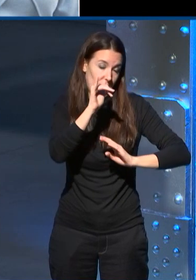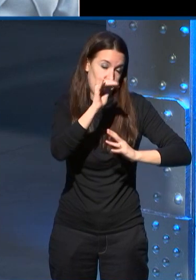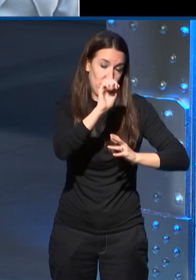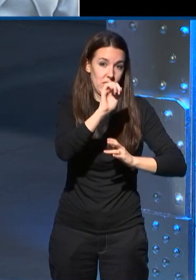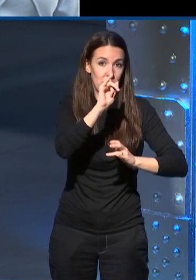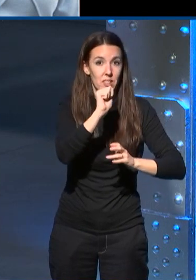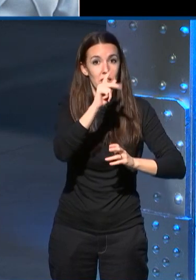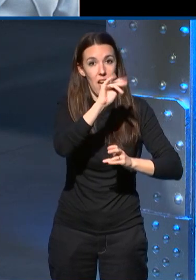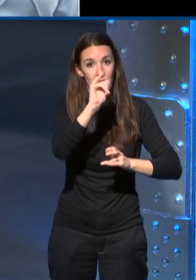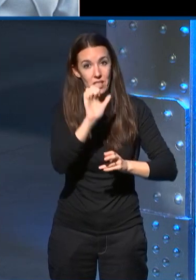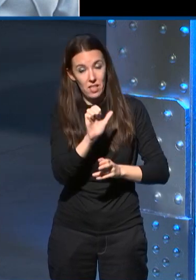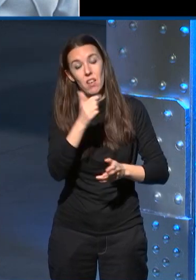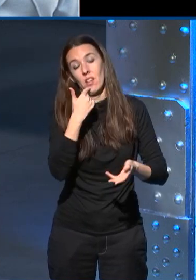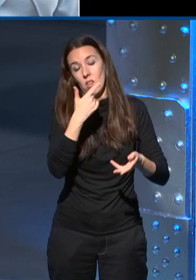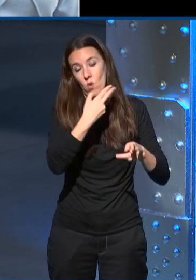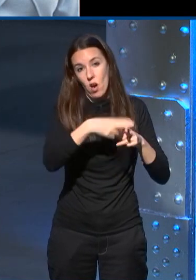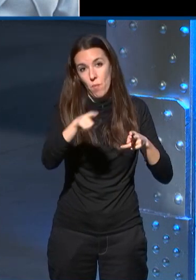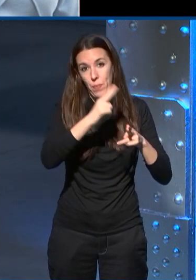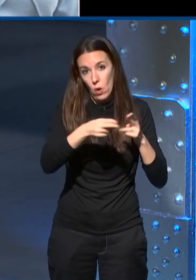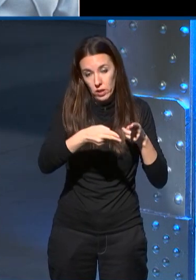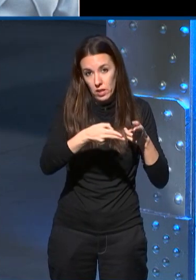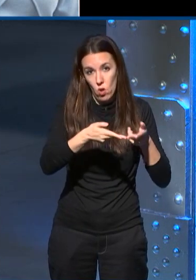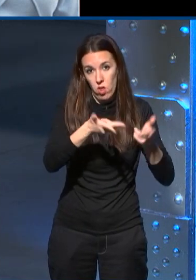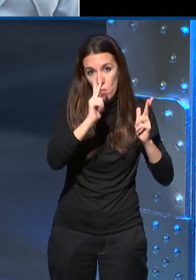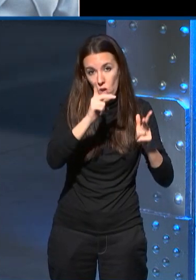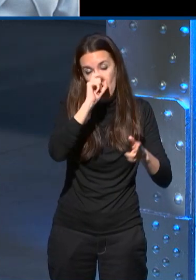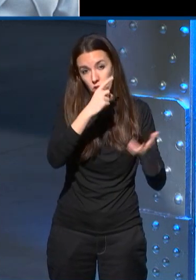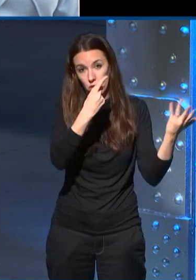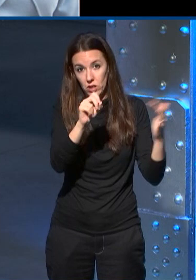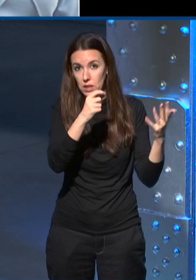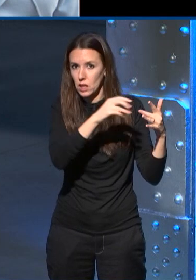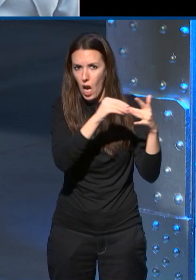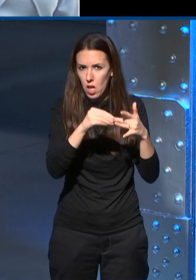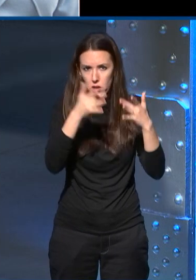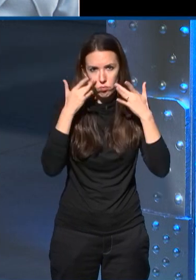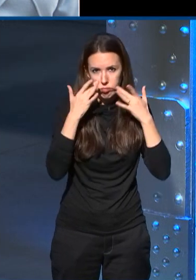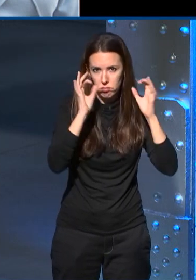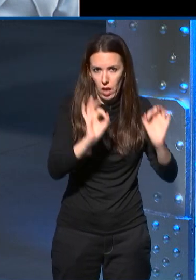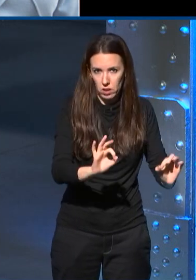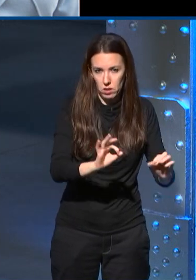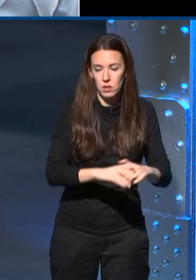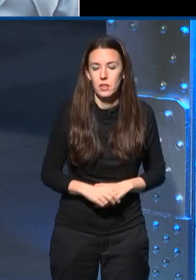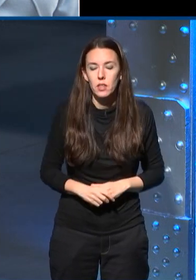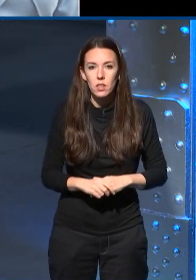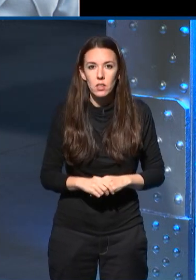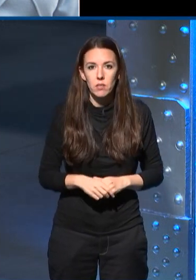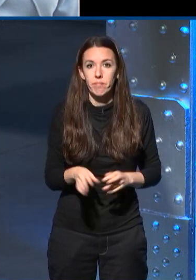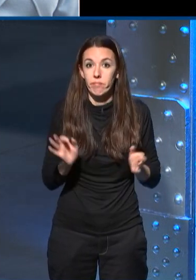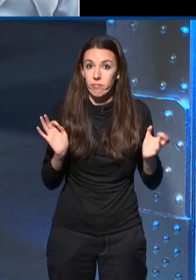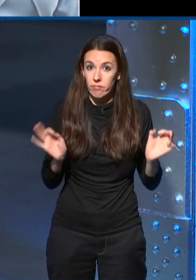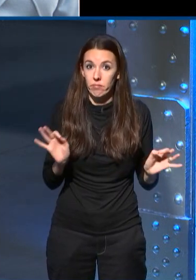Partido Demócrata, años 60, un líder nato, y